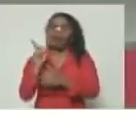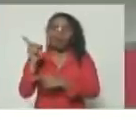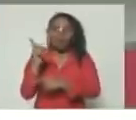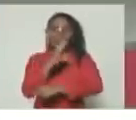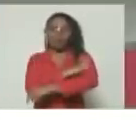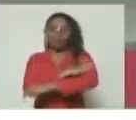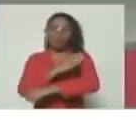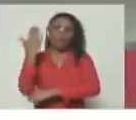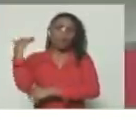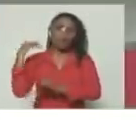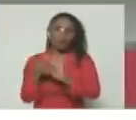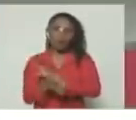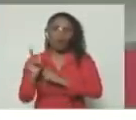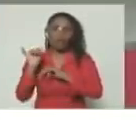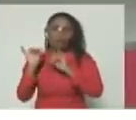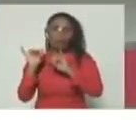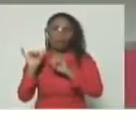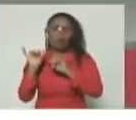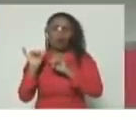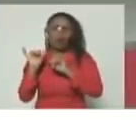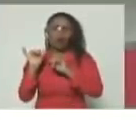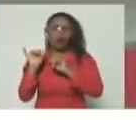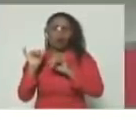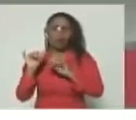5 años en que se autodestruyó,